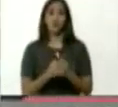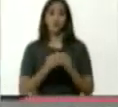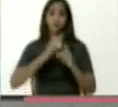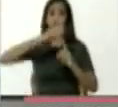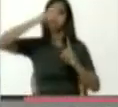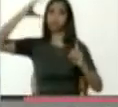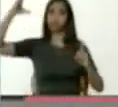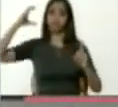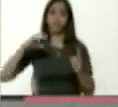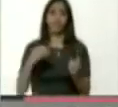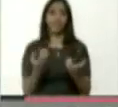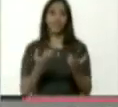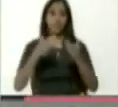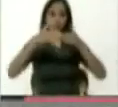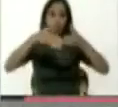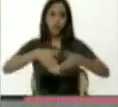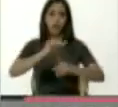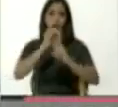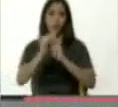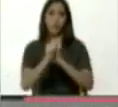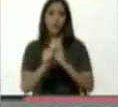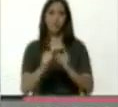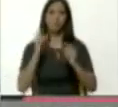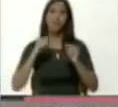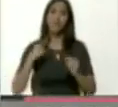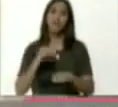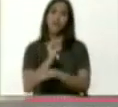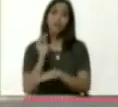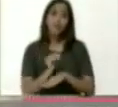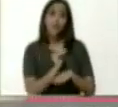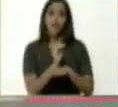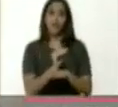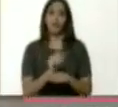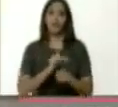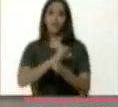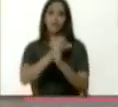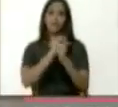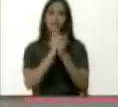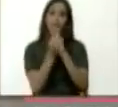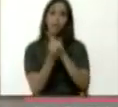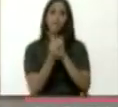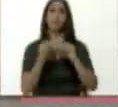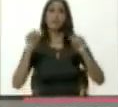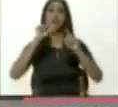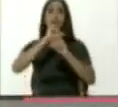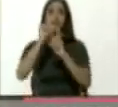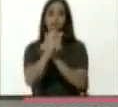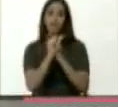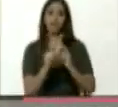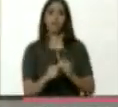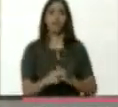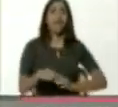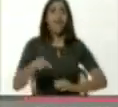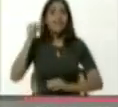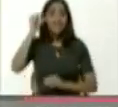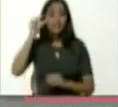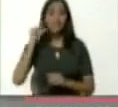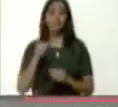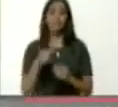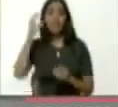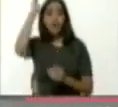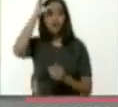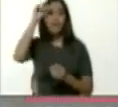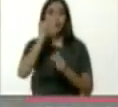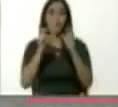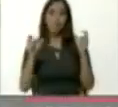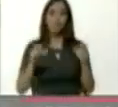el deterioro ambiental y evitemos la gran catástrofe del cambio climático. Esta fecha es una oportunidad para concienciar a los habitantes